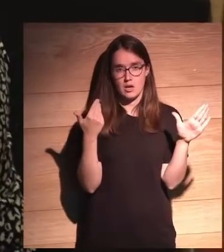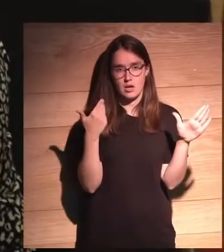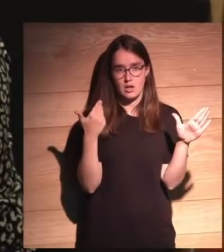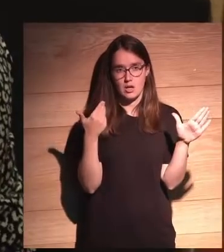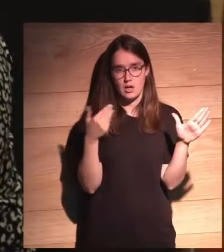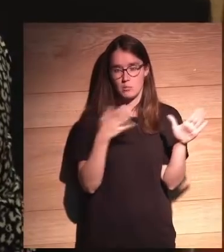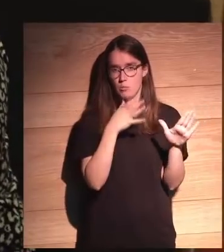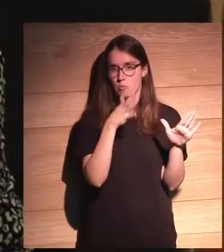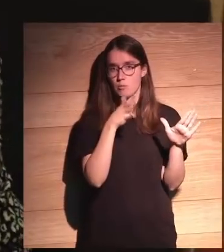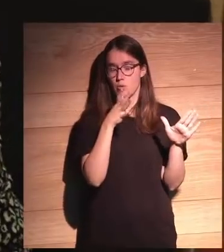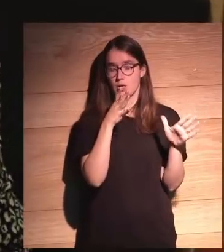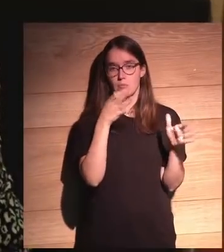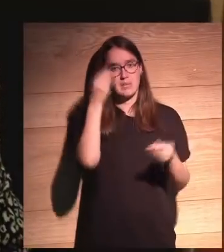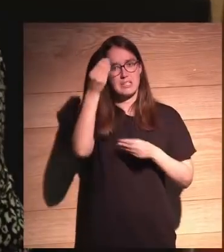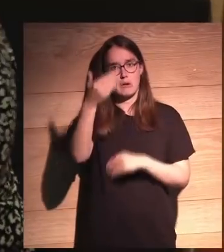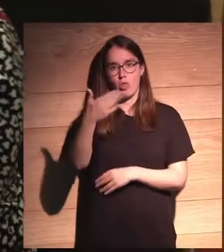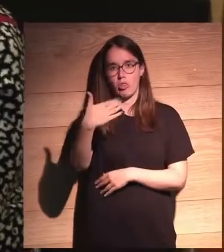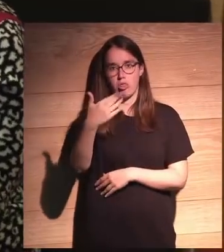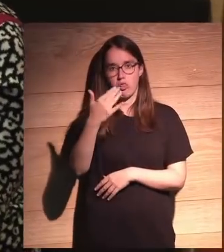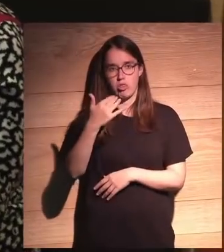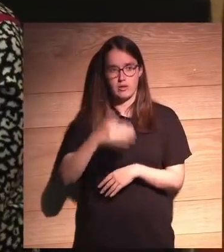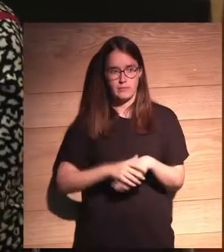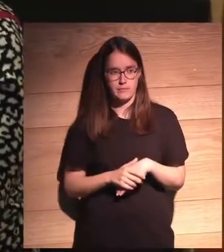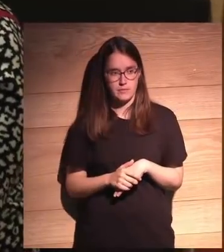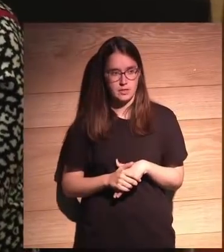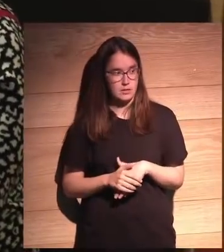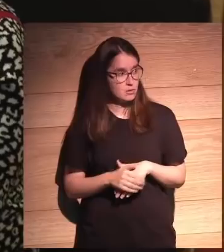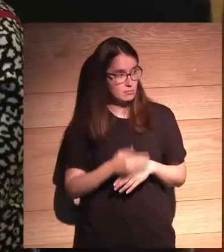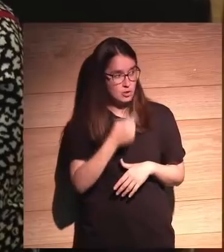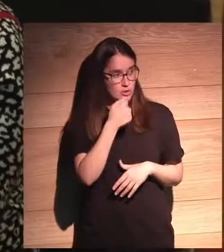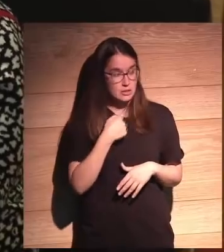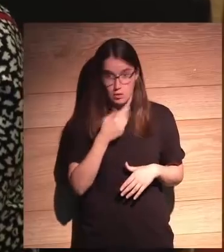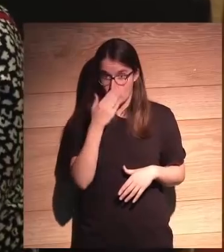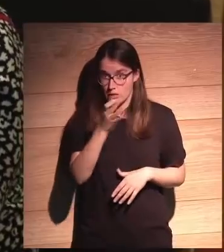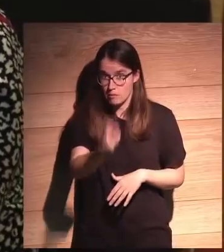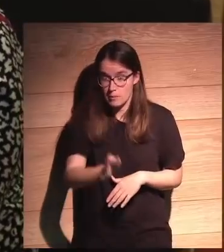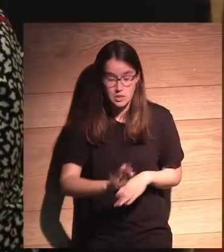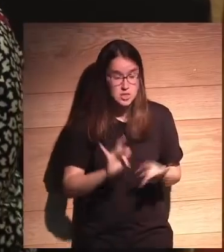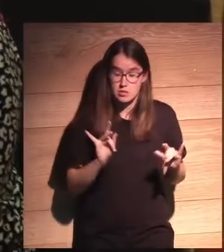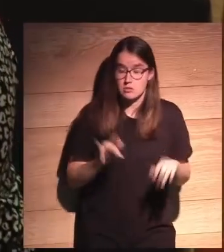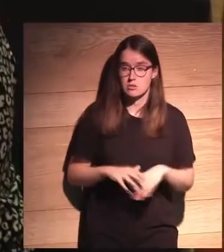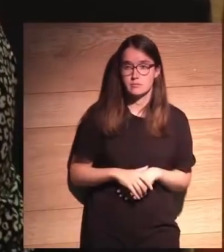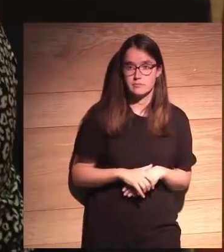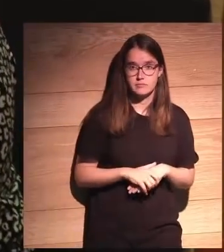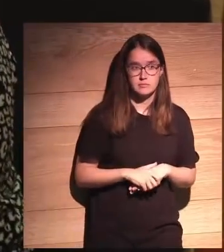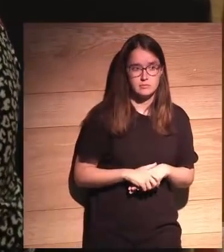se considera de relevancia suficiente como para estar en ¿De verdad? ¿Me lo estás diciendo de verdad? Te lo estoy diciendo totalmente en serio.